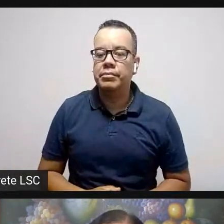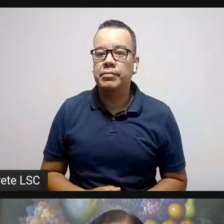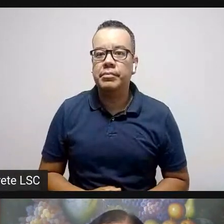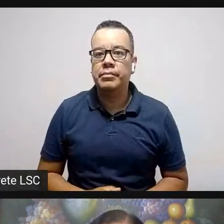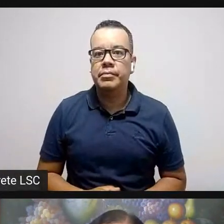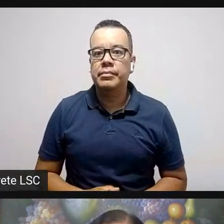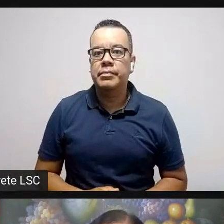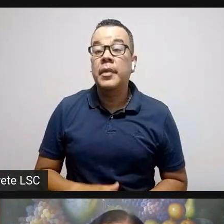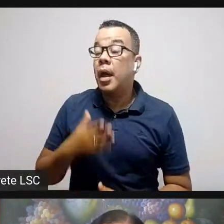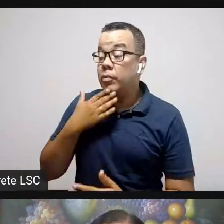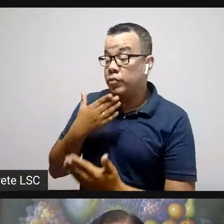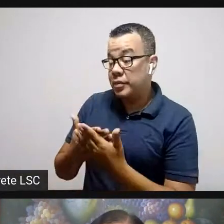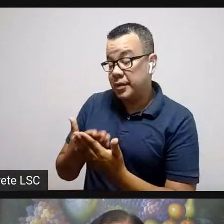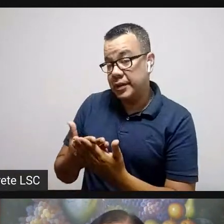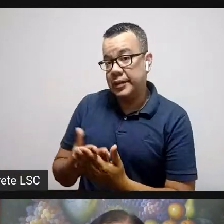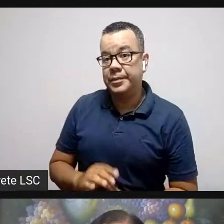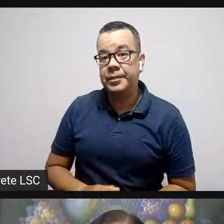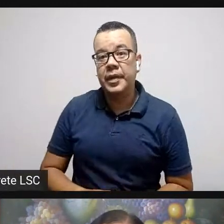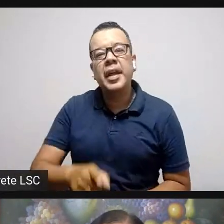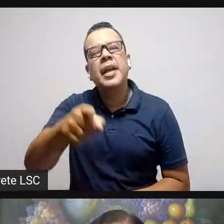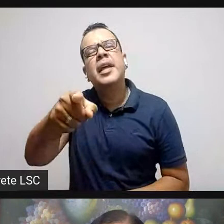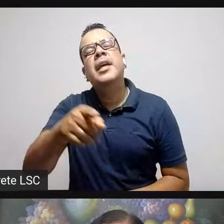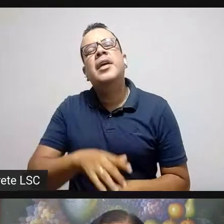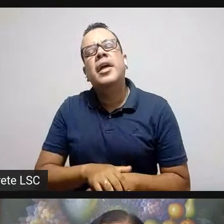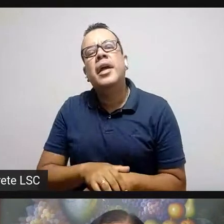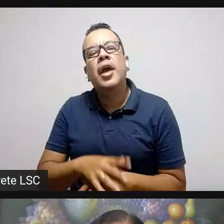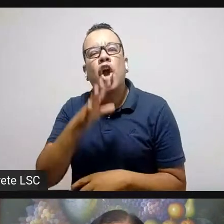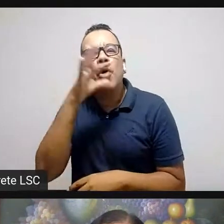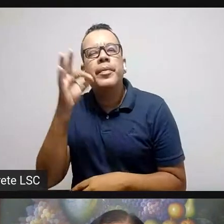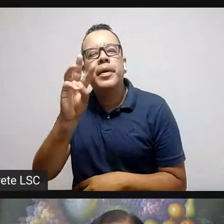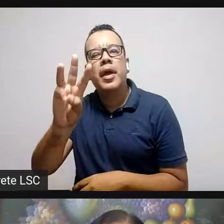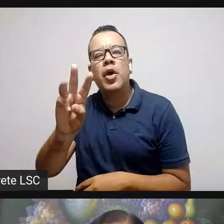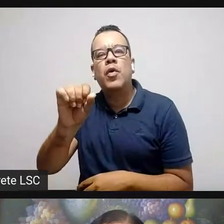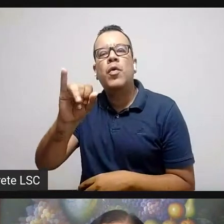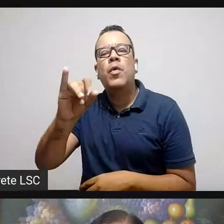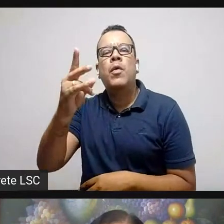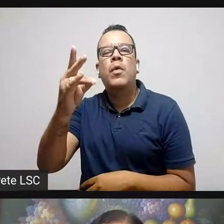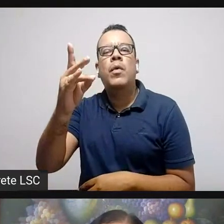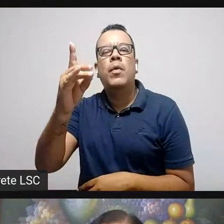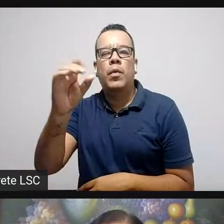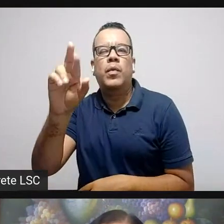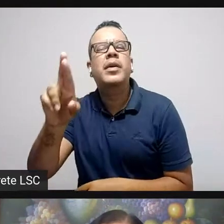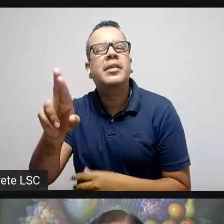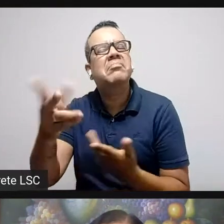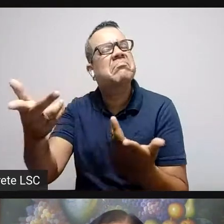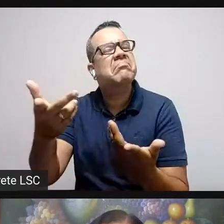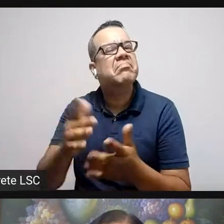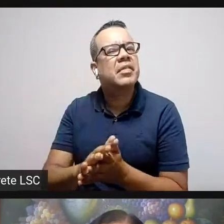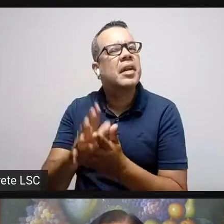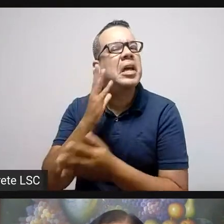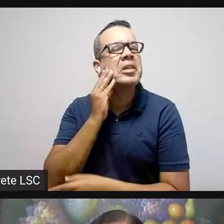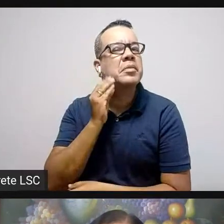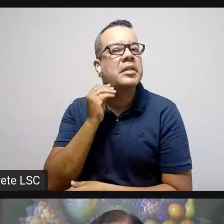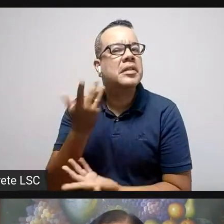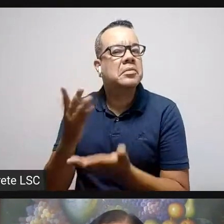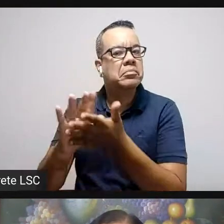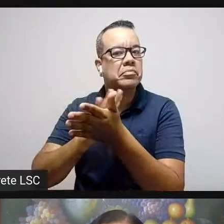Muchas gracias, Carolina. Y Wider, ¿qué tal es esa experiencia desde tus procesos?